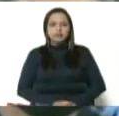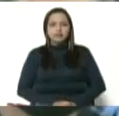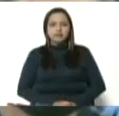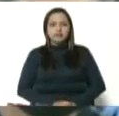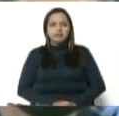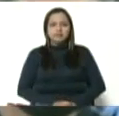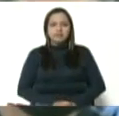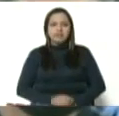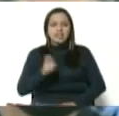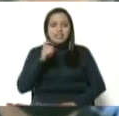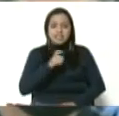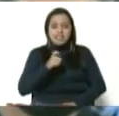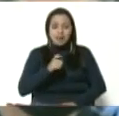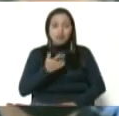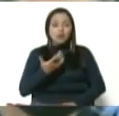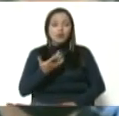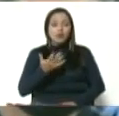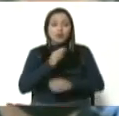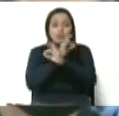necesitamos un salvavidas,